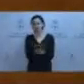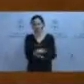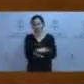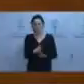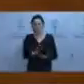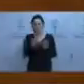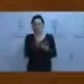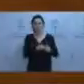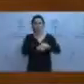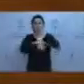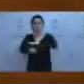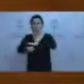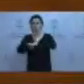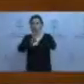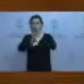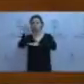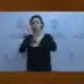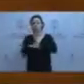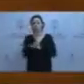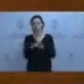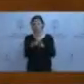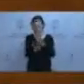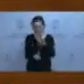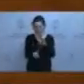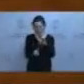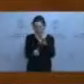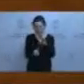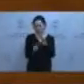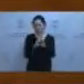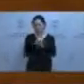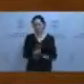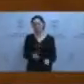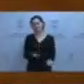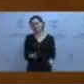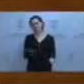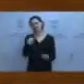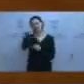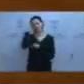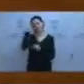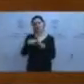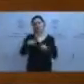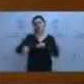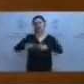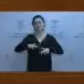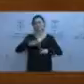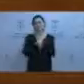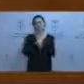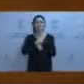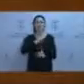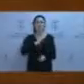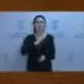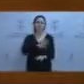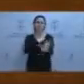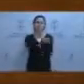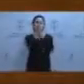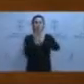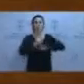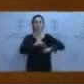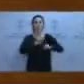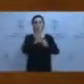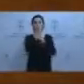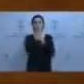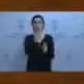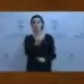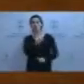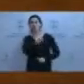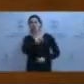de colocación que no superen el 2%. Y a partir de este dato, ¿todavía cree que pueden desarrollar políticas activas o cambian la situación, el Servicio Público